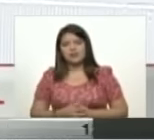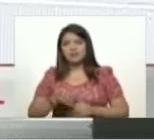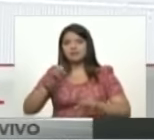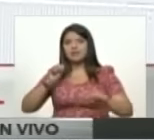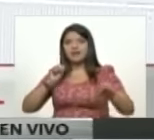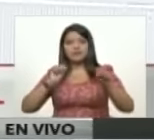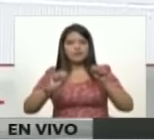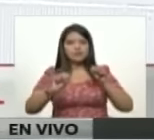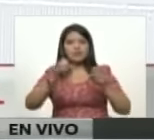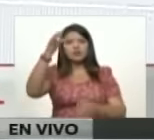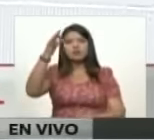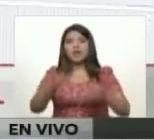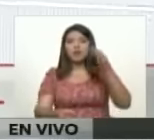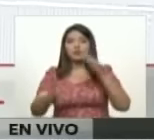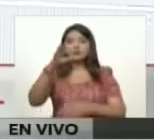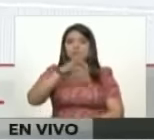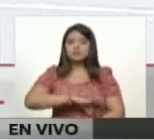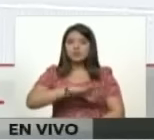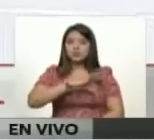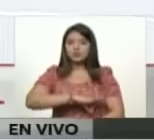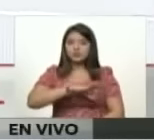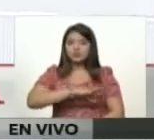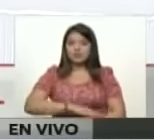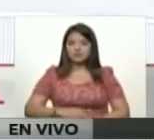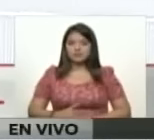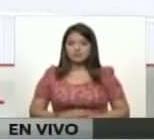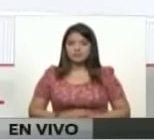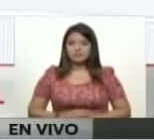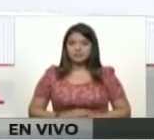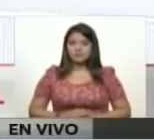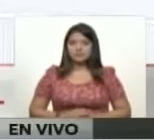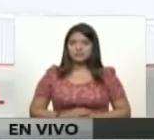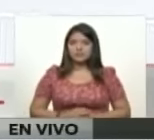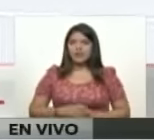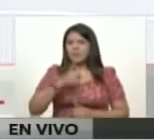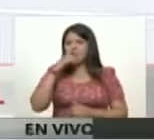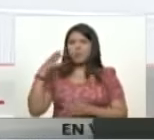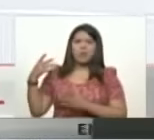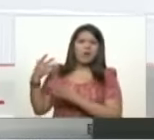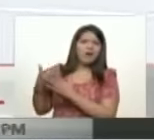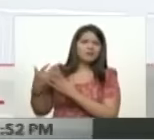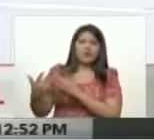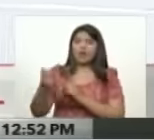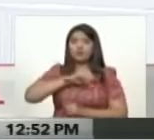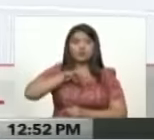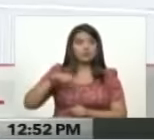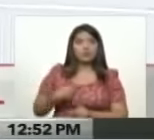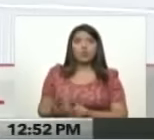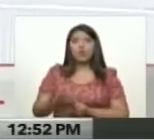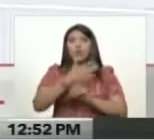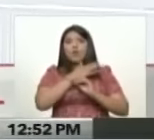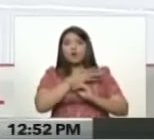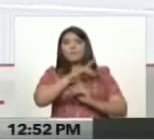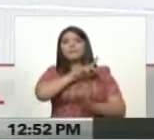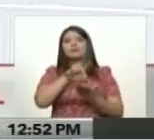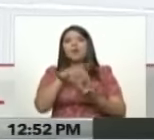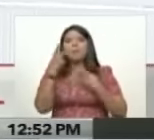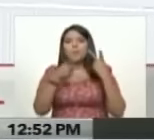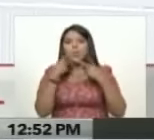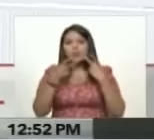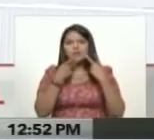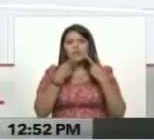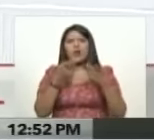defensores de la justicia social, fuimos excluidos de la participación pública por el